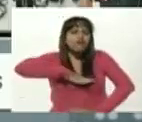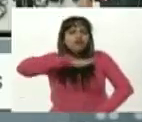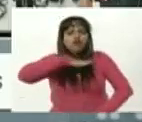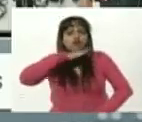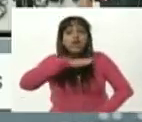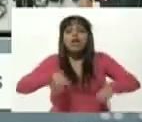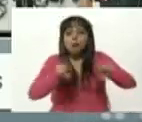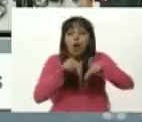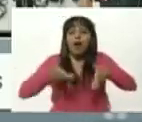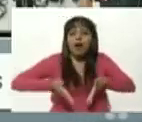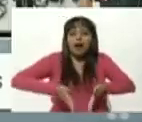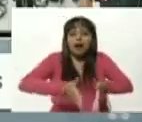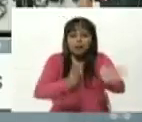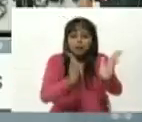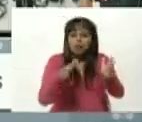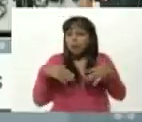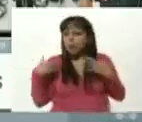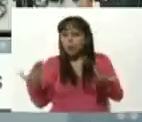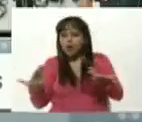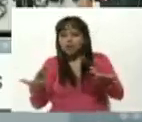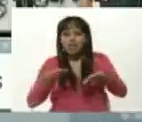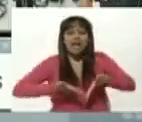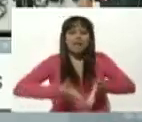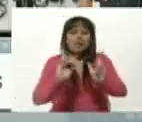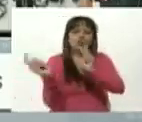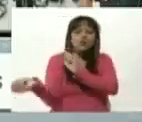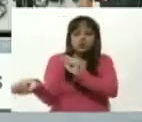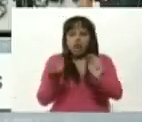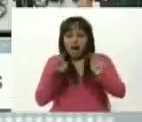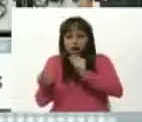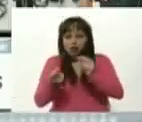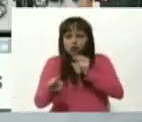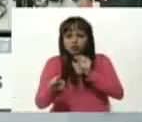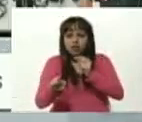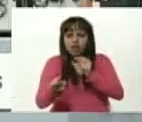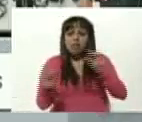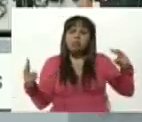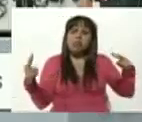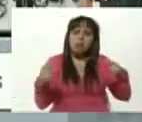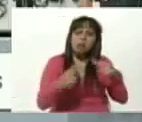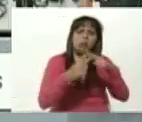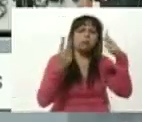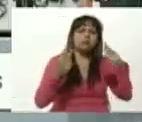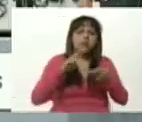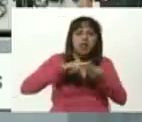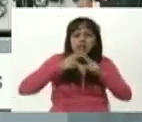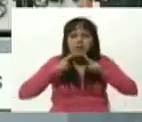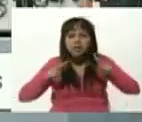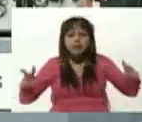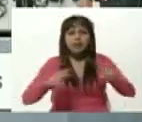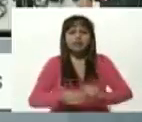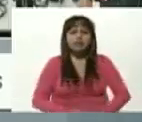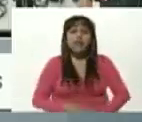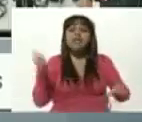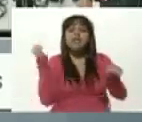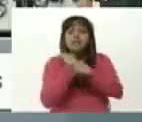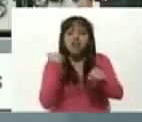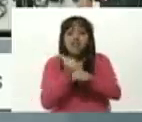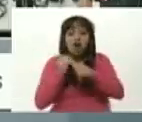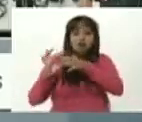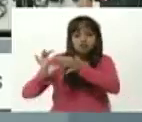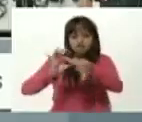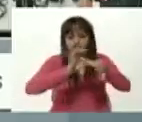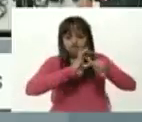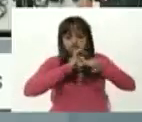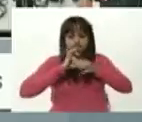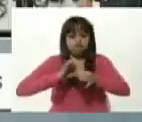camino correcto es el camino del diálogo, del entendimiento, de la paz y del trabajo